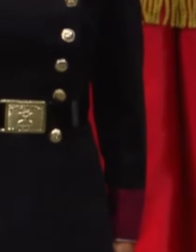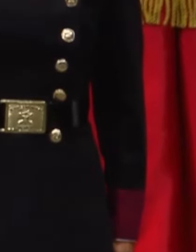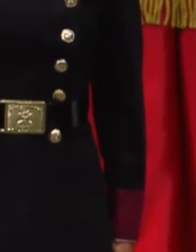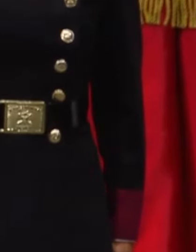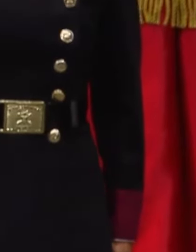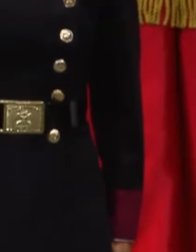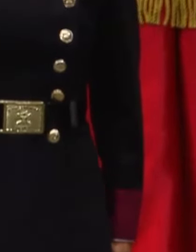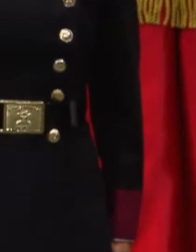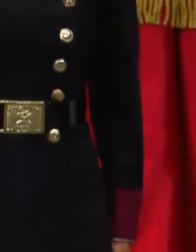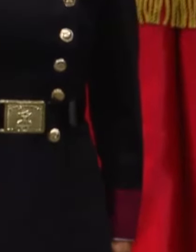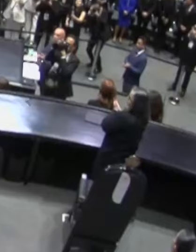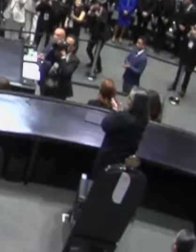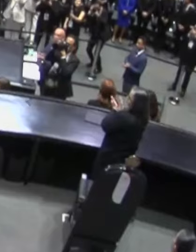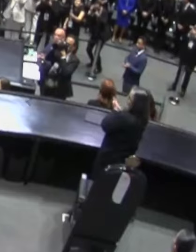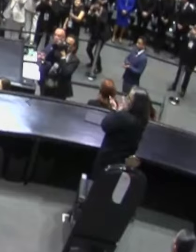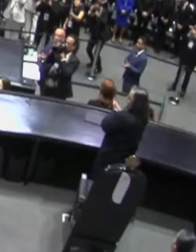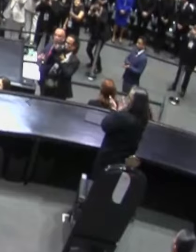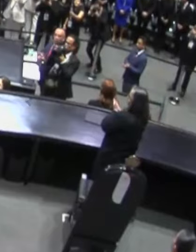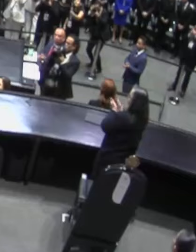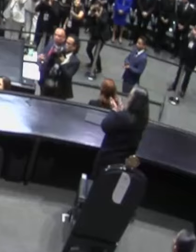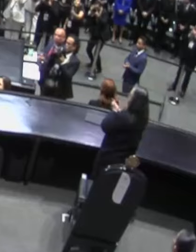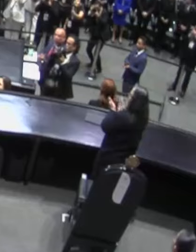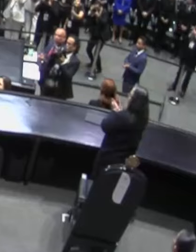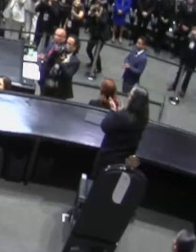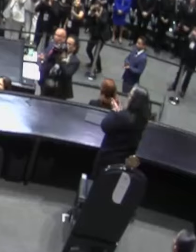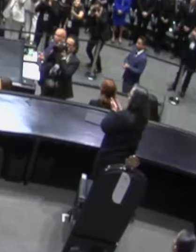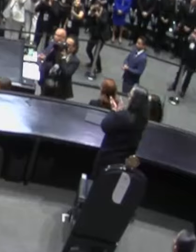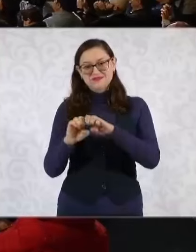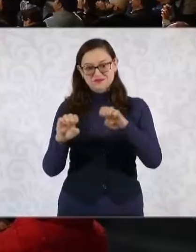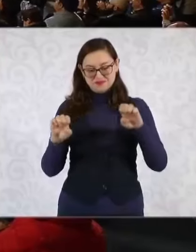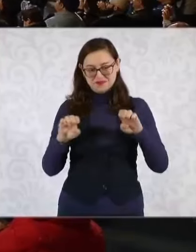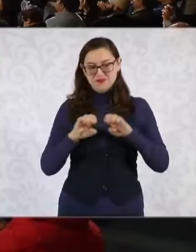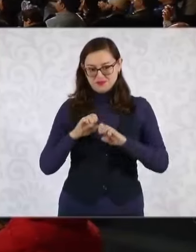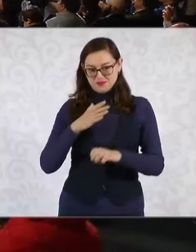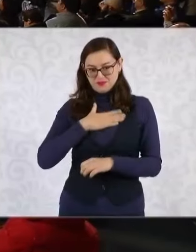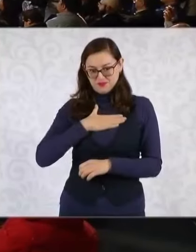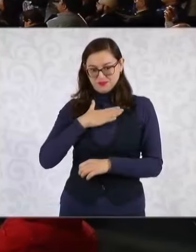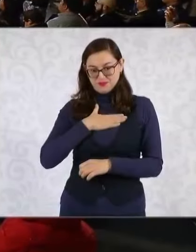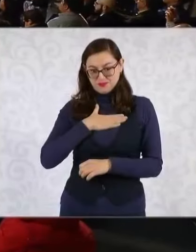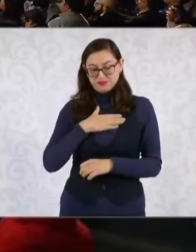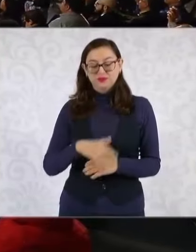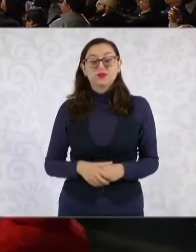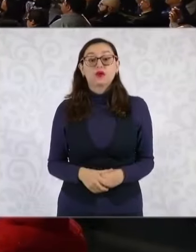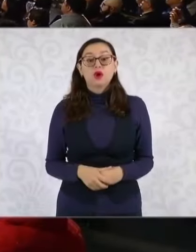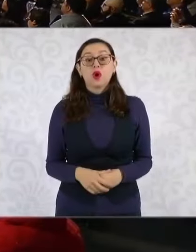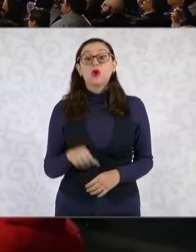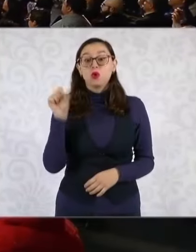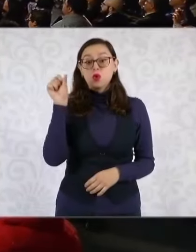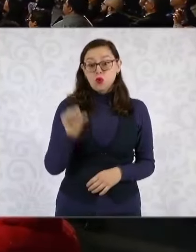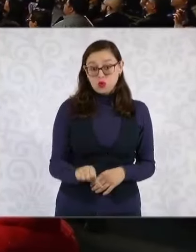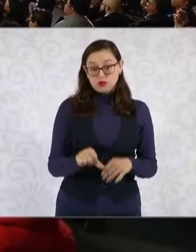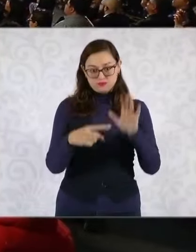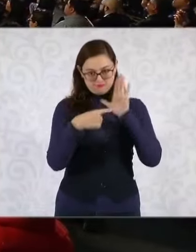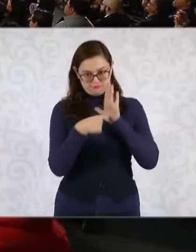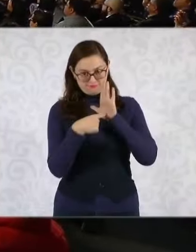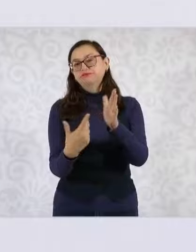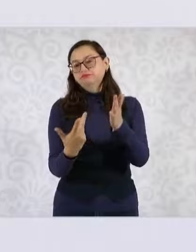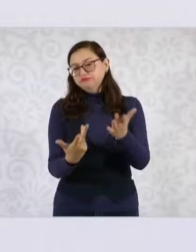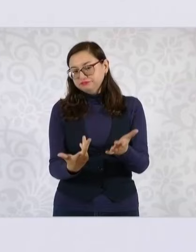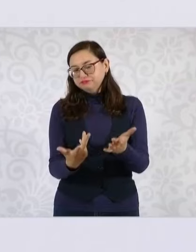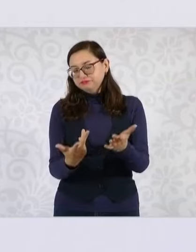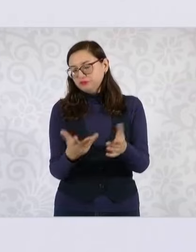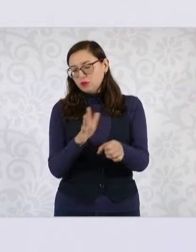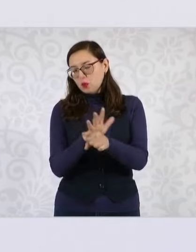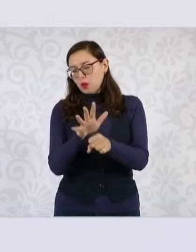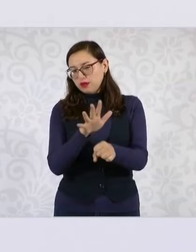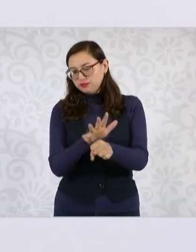tienen que ver con las mujeres en temas como la violencia, la brecha salarial y la paridad tanto en gabinete del federal como en los